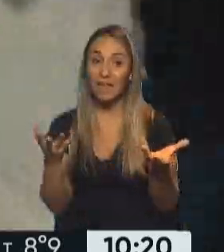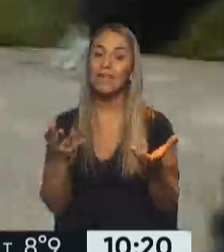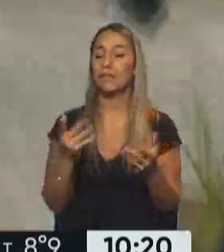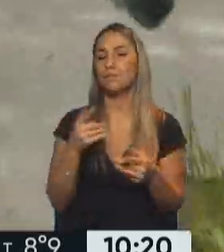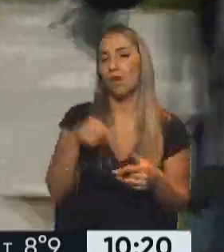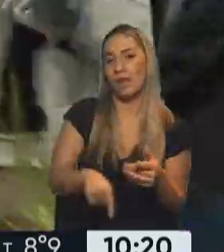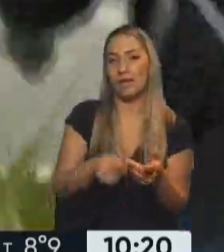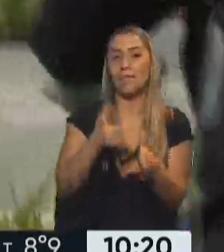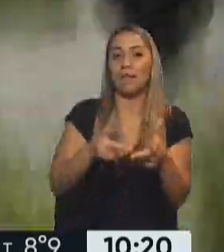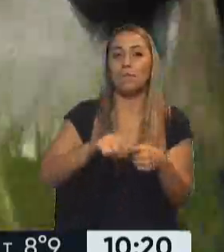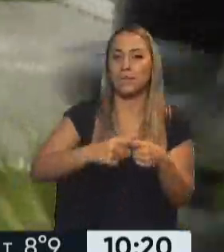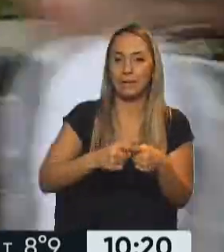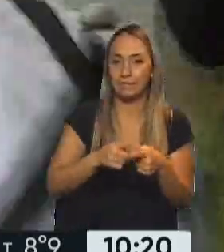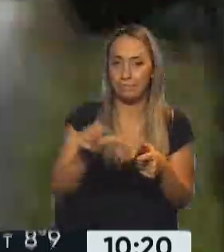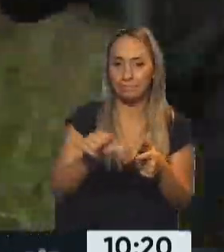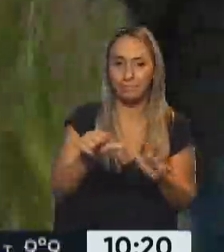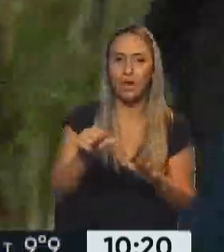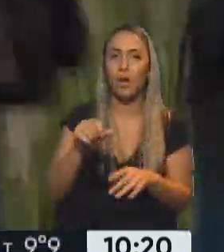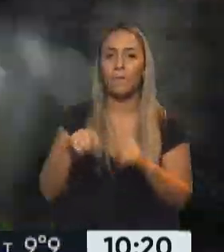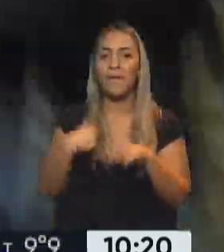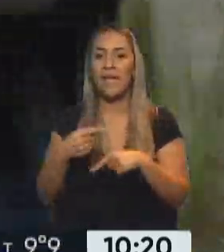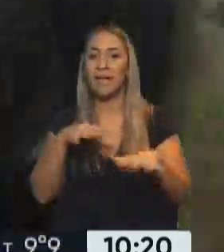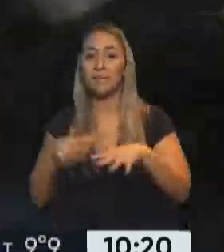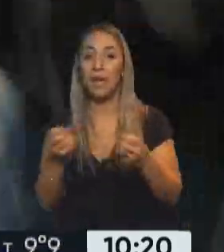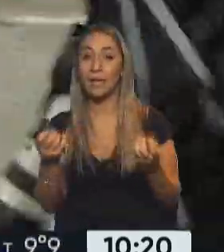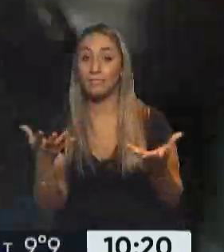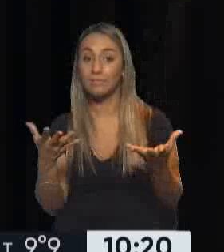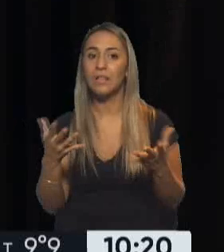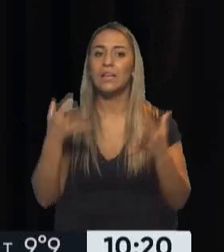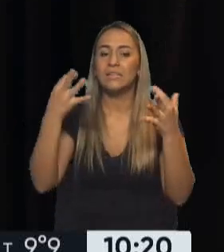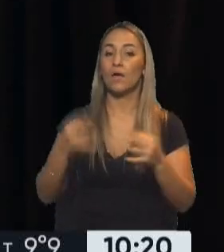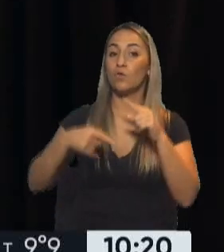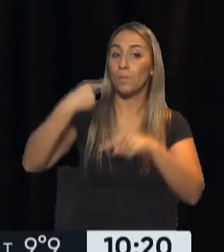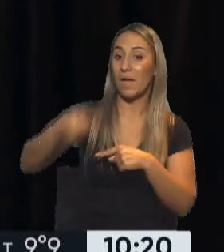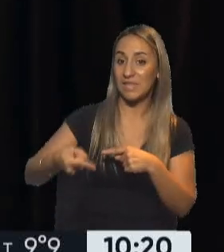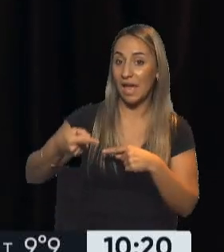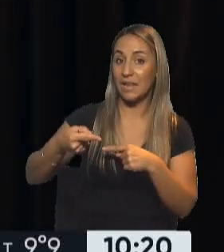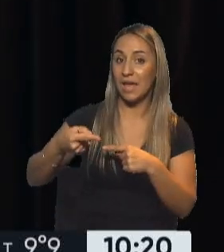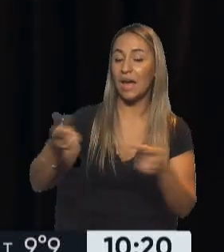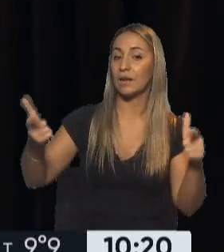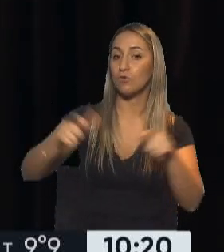mañana, el día después, cómo va a ser su actividad? No, mañana seguramente nos reuniremos con el gabinete,